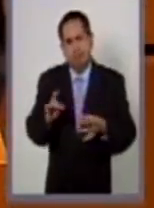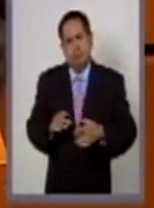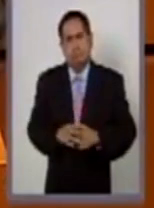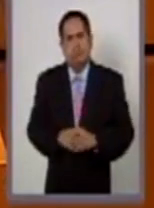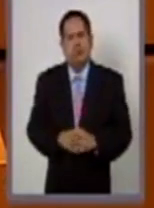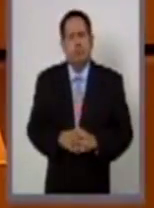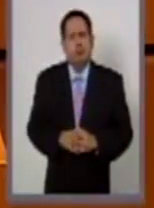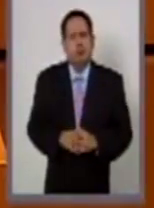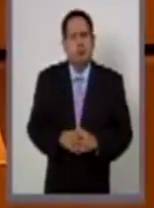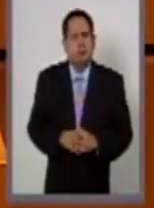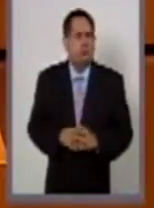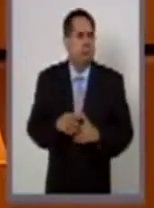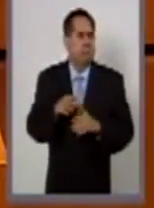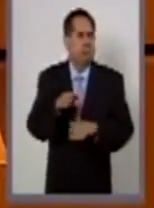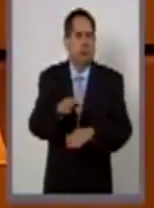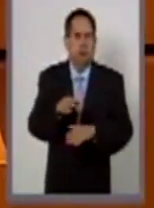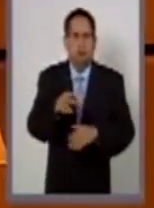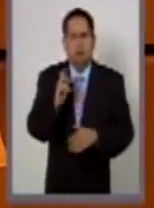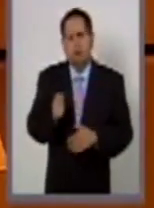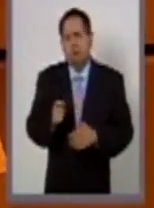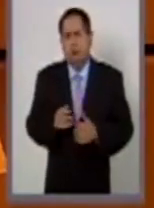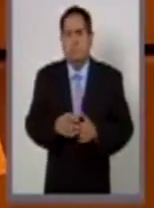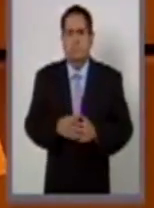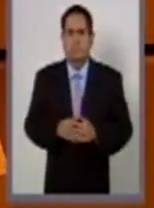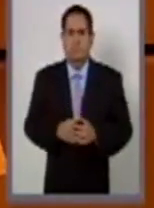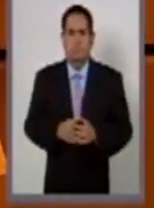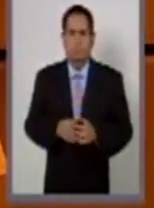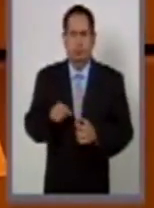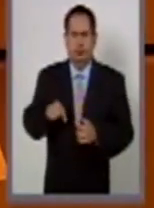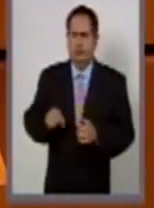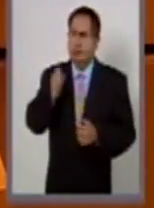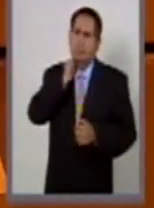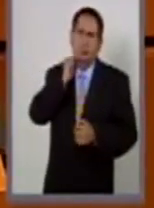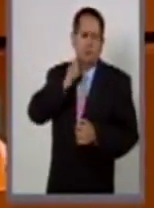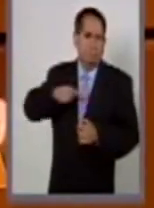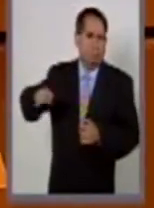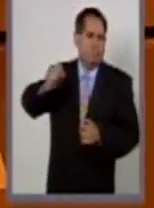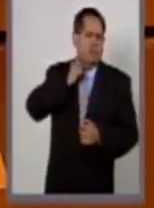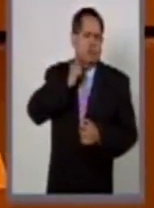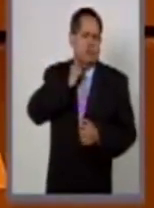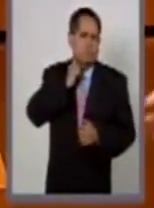que el sistema que sigue este Senado